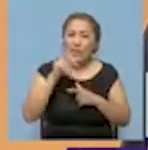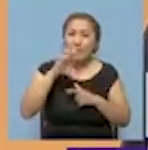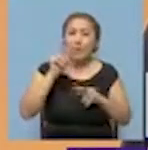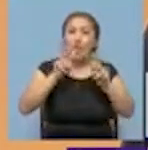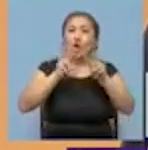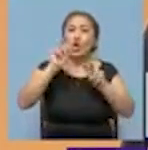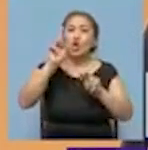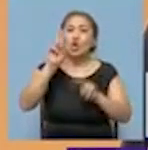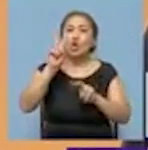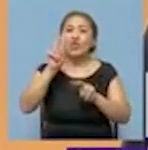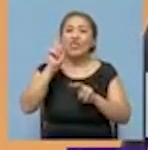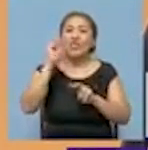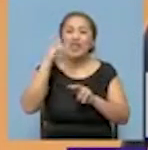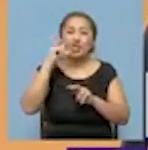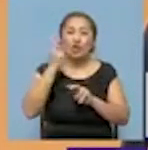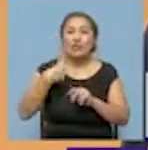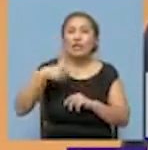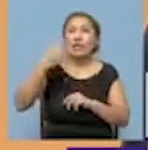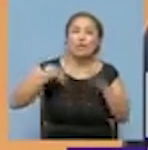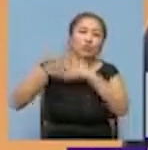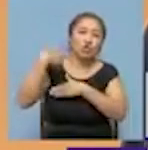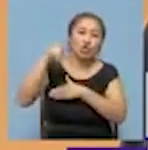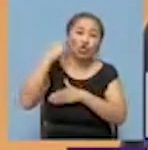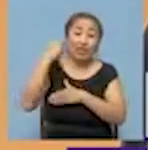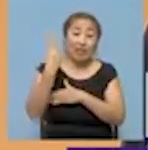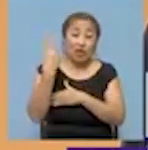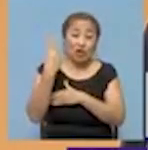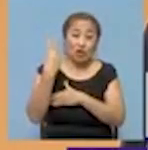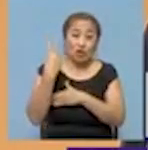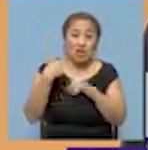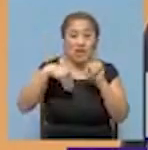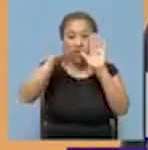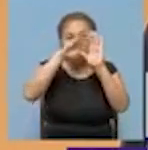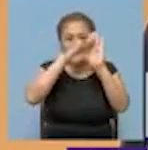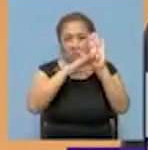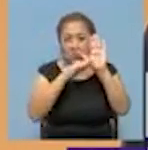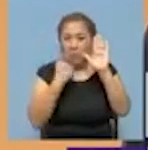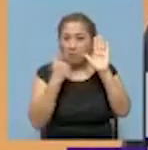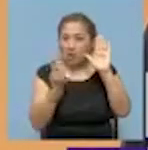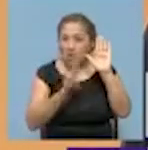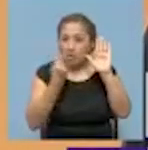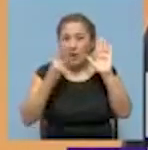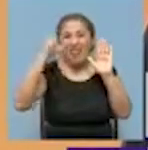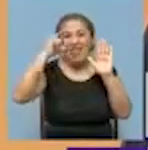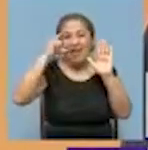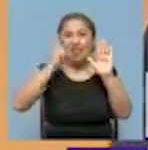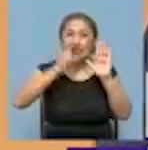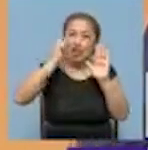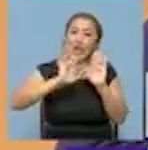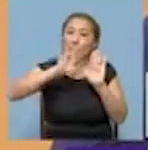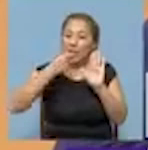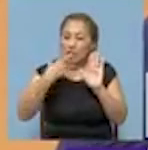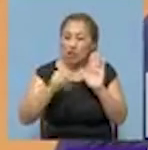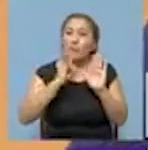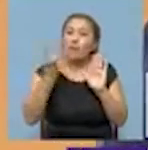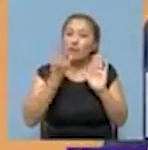creadores de este nuevo gobierno mundial en el año 92 el decálogo no nos sirve es decir los 10 mandamientos no matar no robar